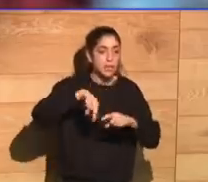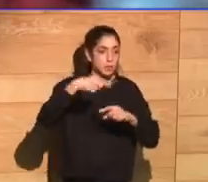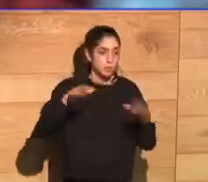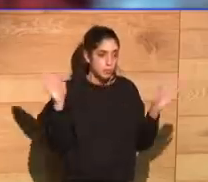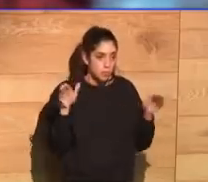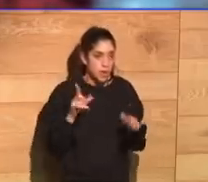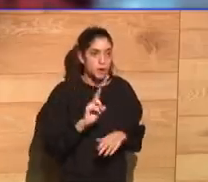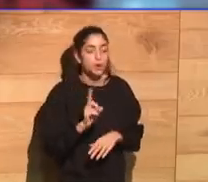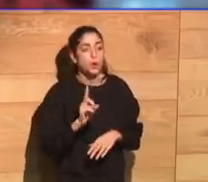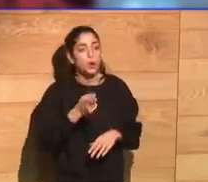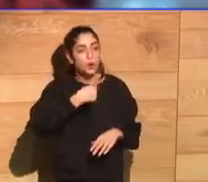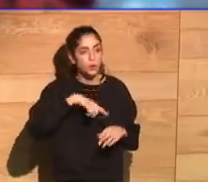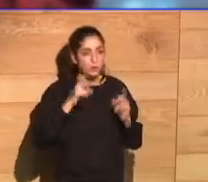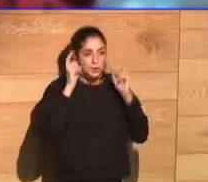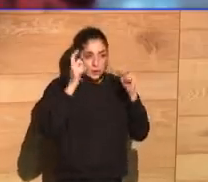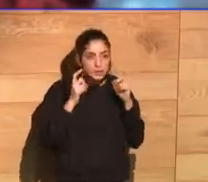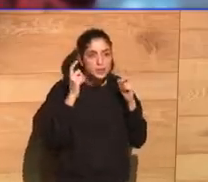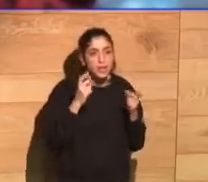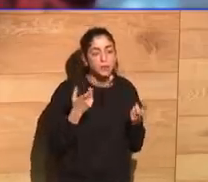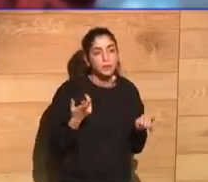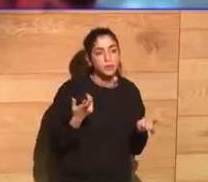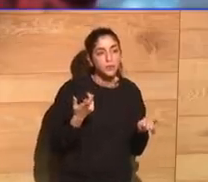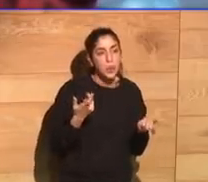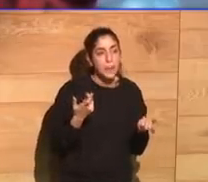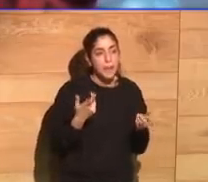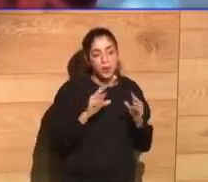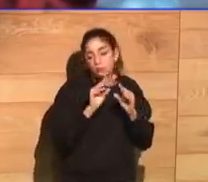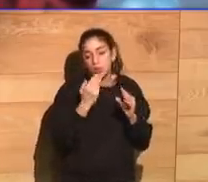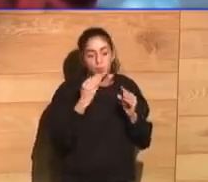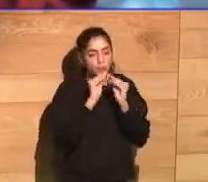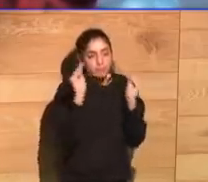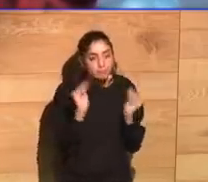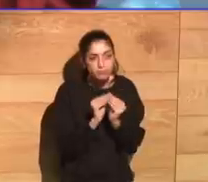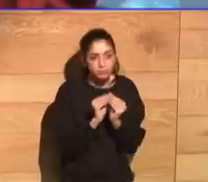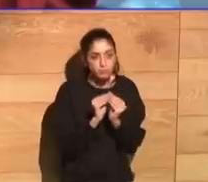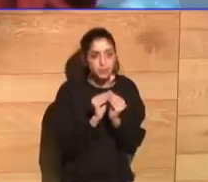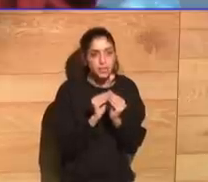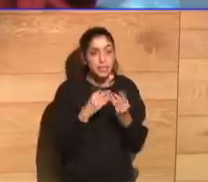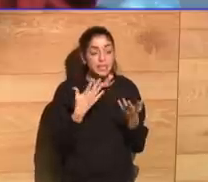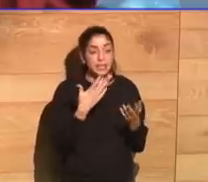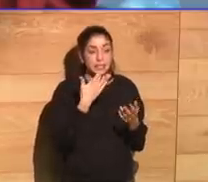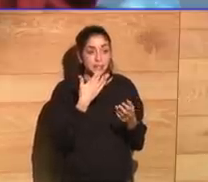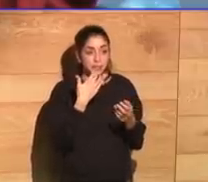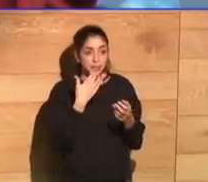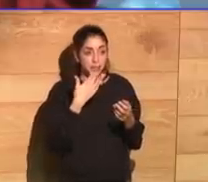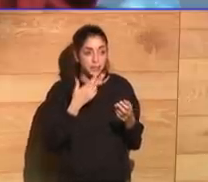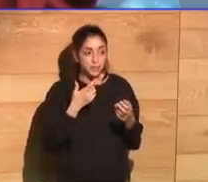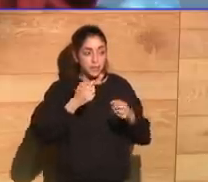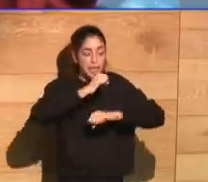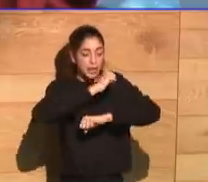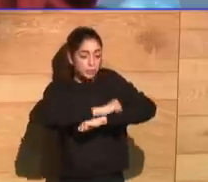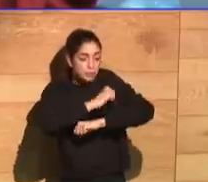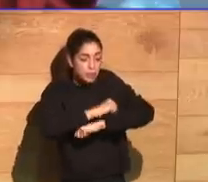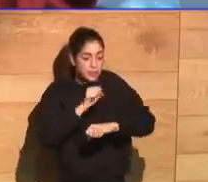esto. Y él cuenta, probablemente resumiendo mucho, que cuando llegó al set lo que se encontró era un tío saltando por la ventana